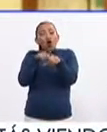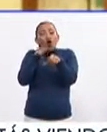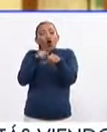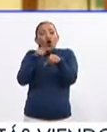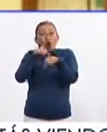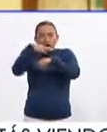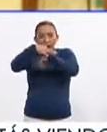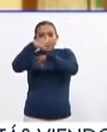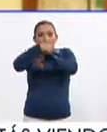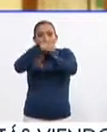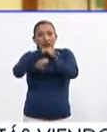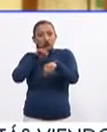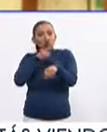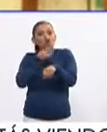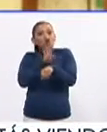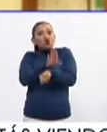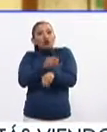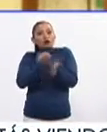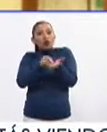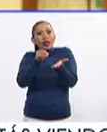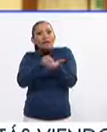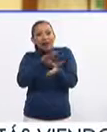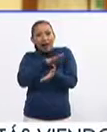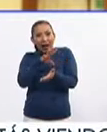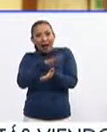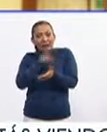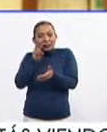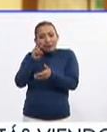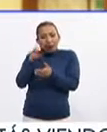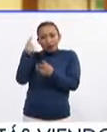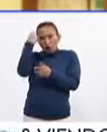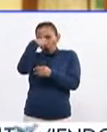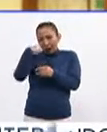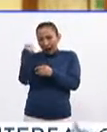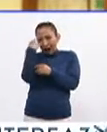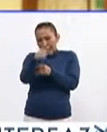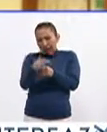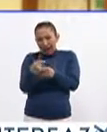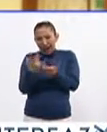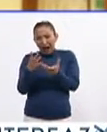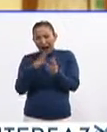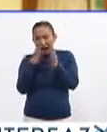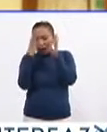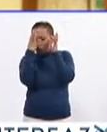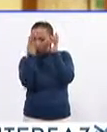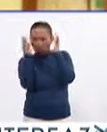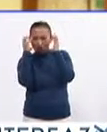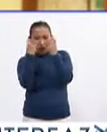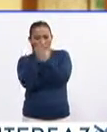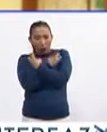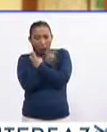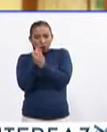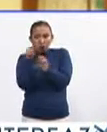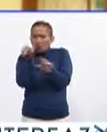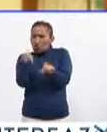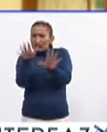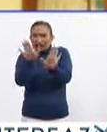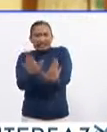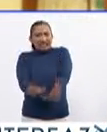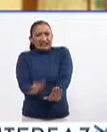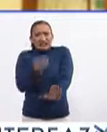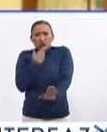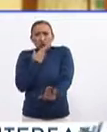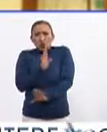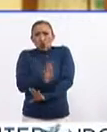se conserva, muchos de los rasgos dados por la estructura ósea están intactos